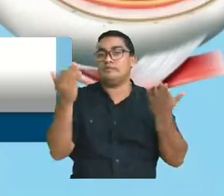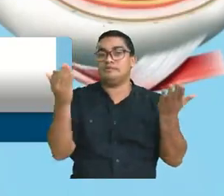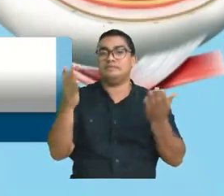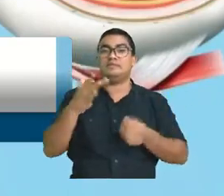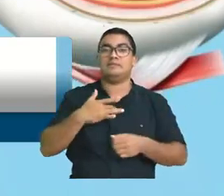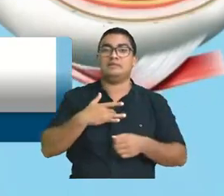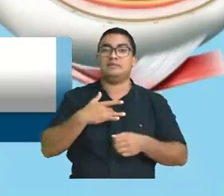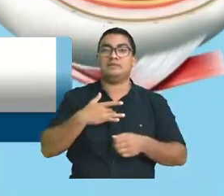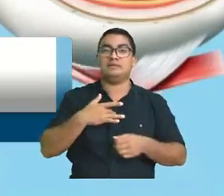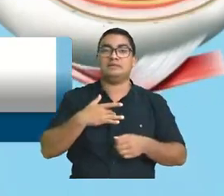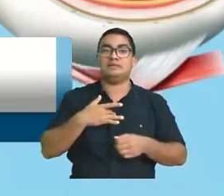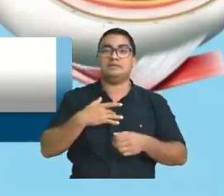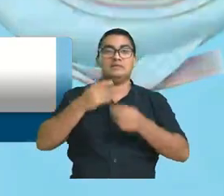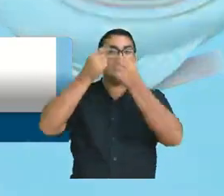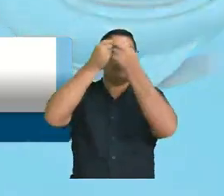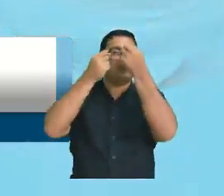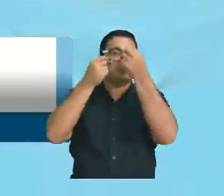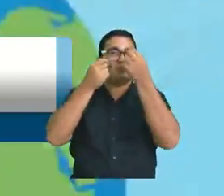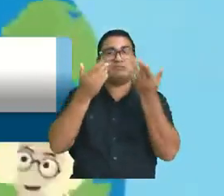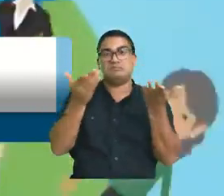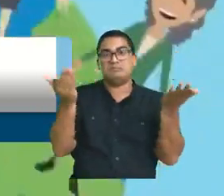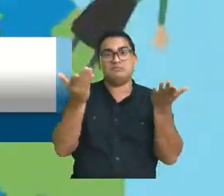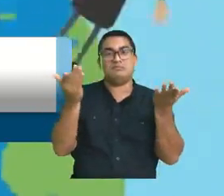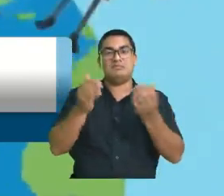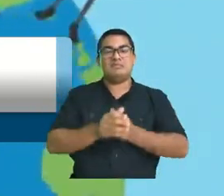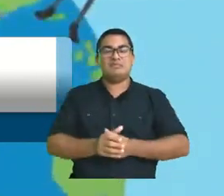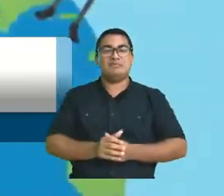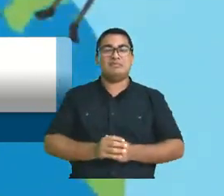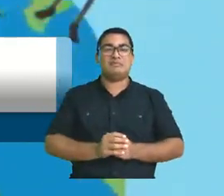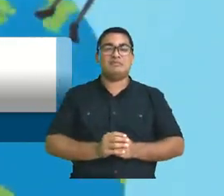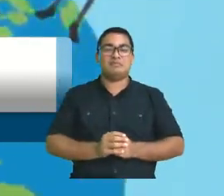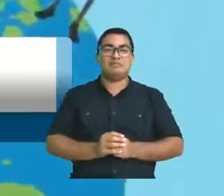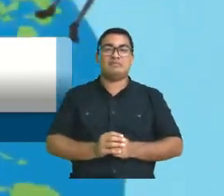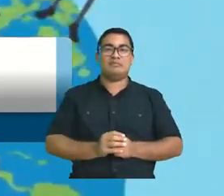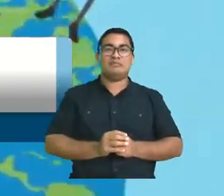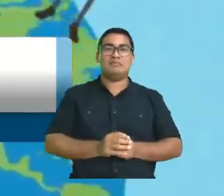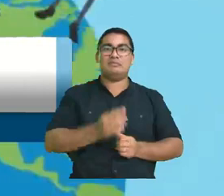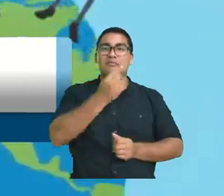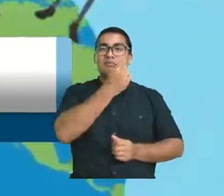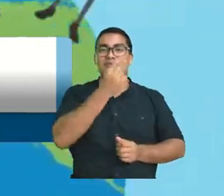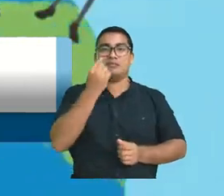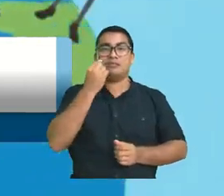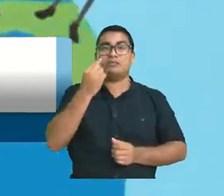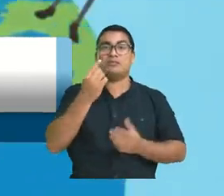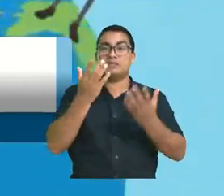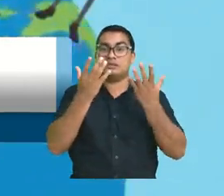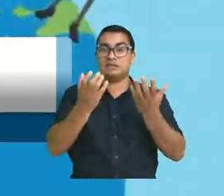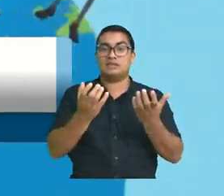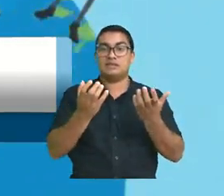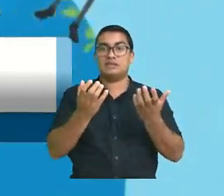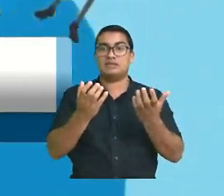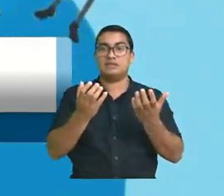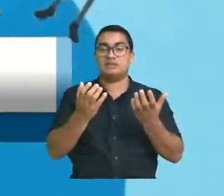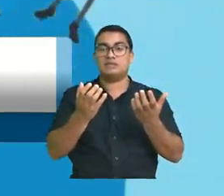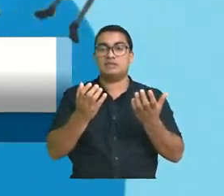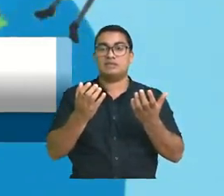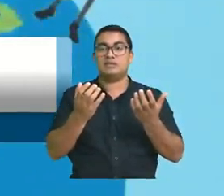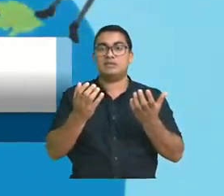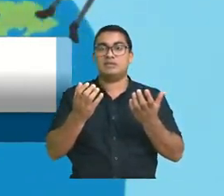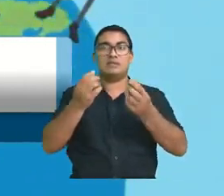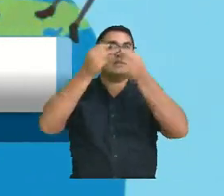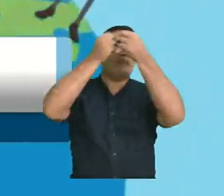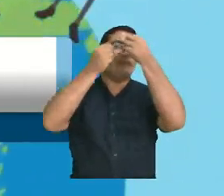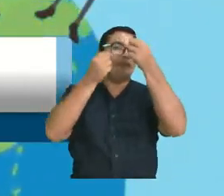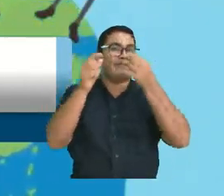necesidad de algún proceso quirúrgico o no? Okay. Bueno, para el ojo seco no se requiere de un